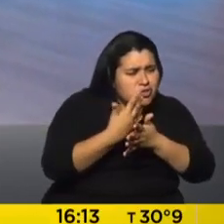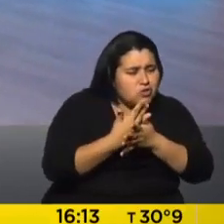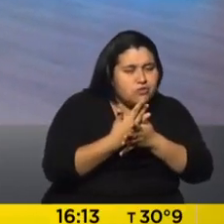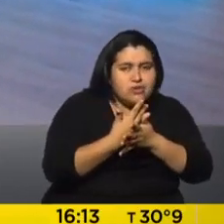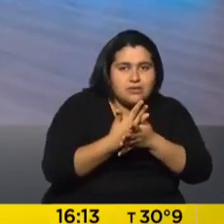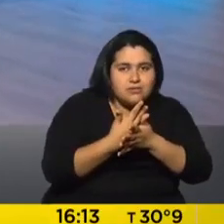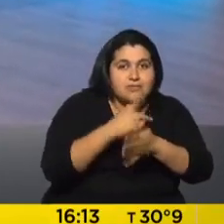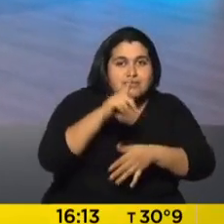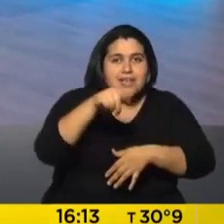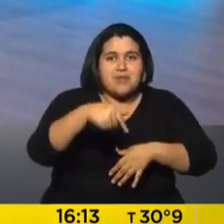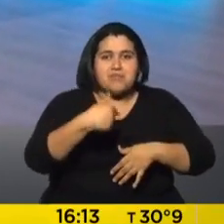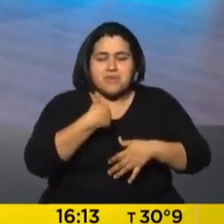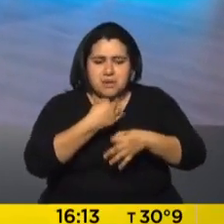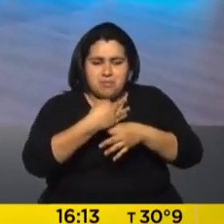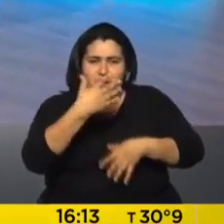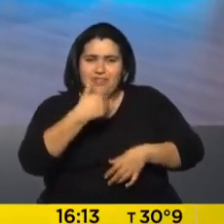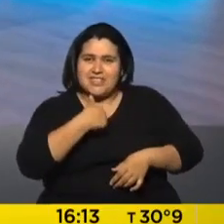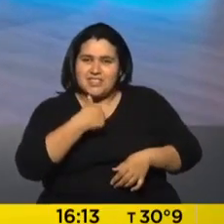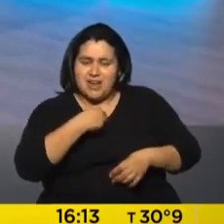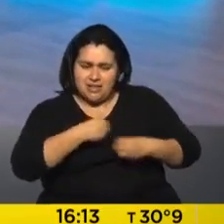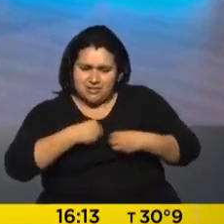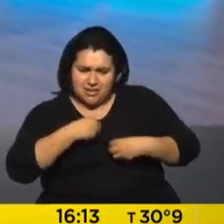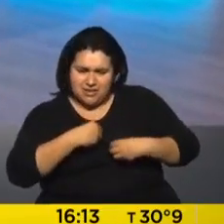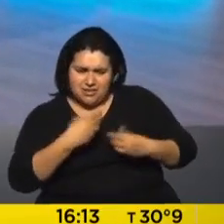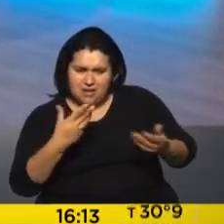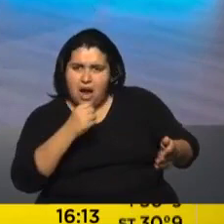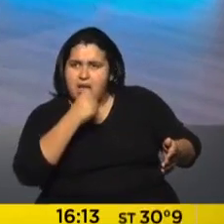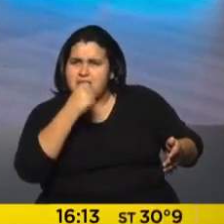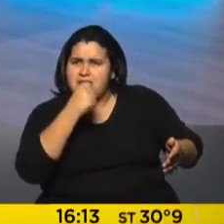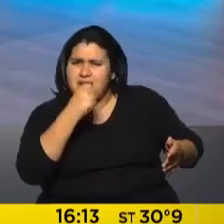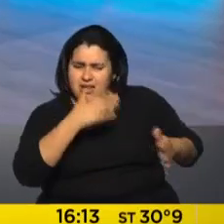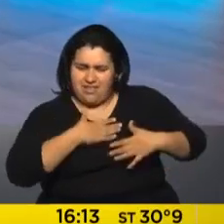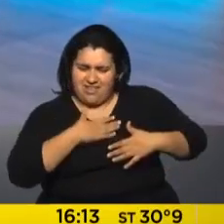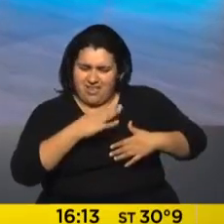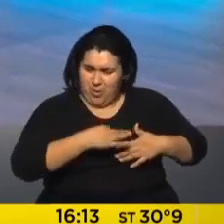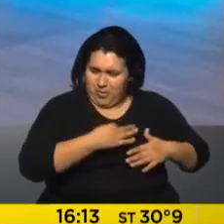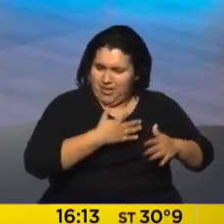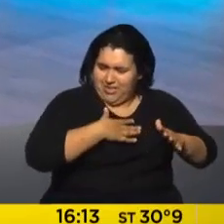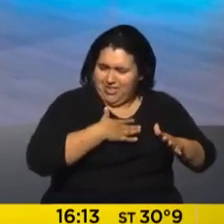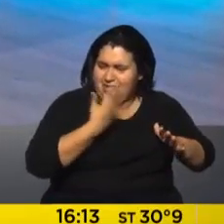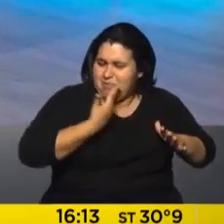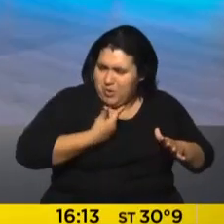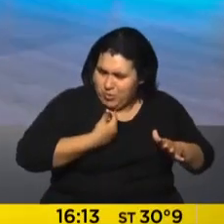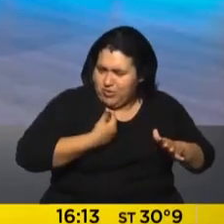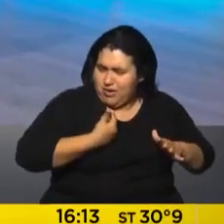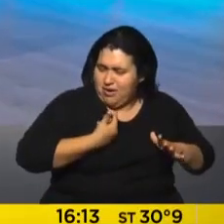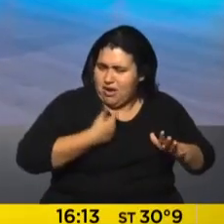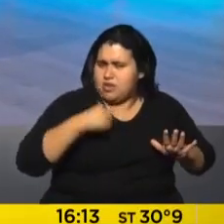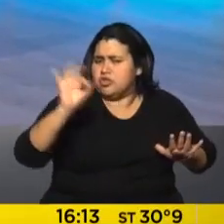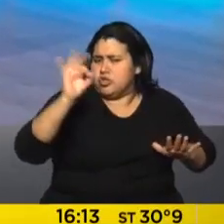sino también fantasmas profesionales, que vos decís, cantar es mi vida, soy todo, yo sé